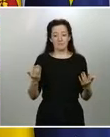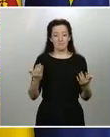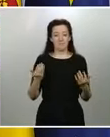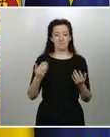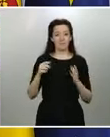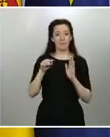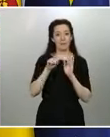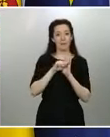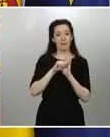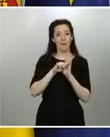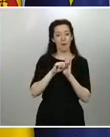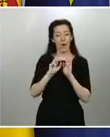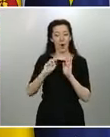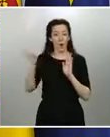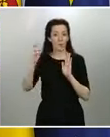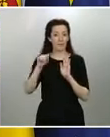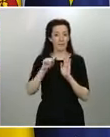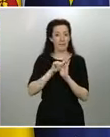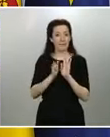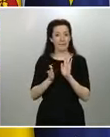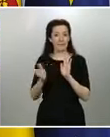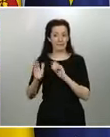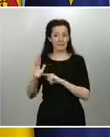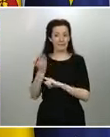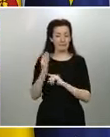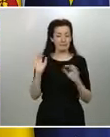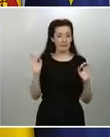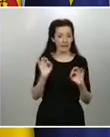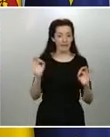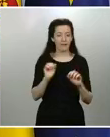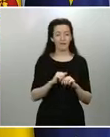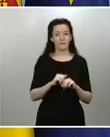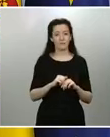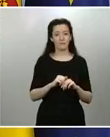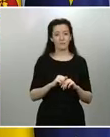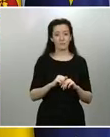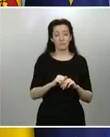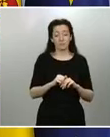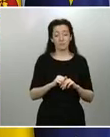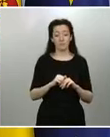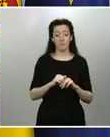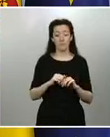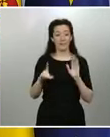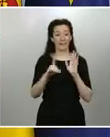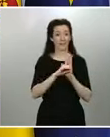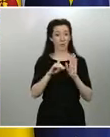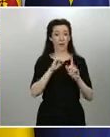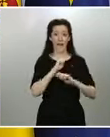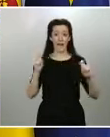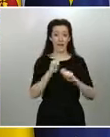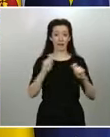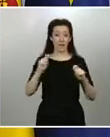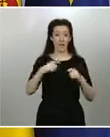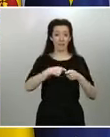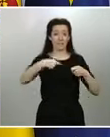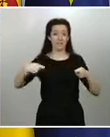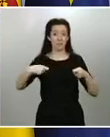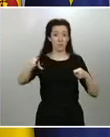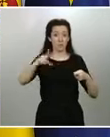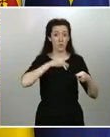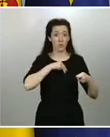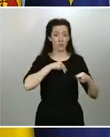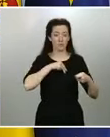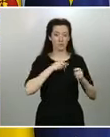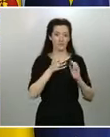o simplemente desentenderse de la aprobación de un nuevo decreto de alarma es tanto como condenarnos a un